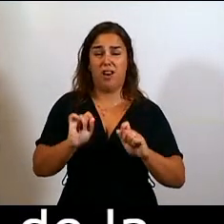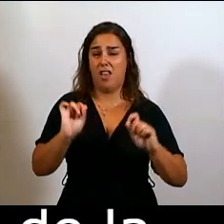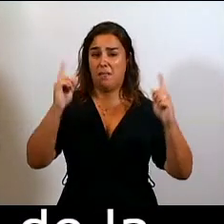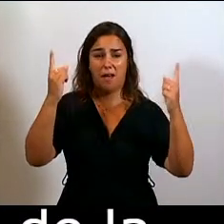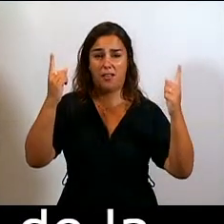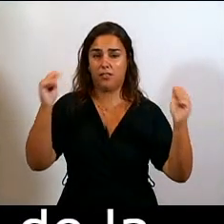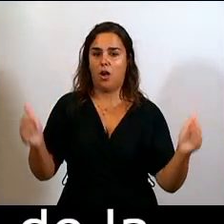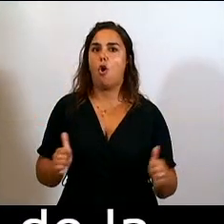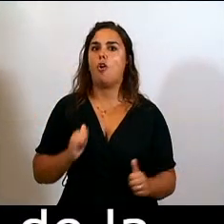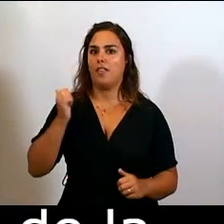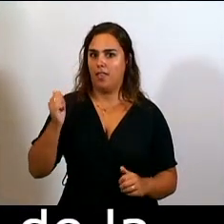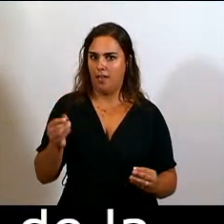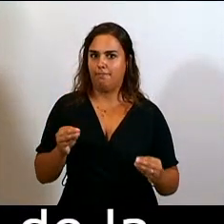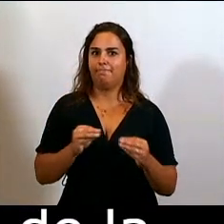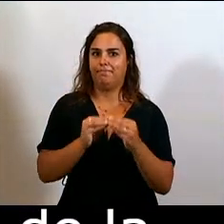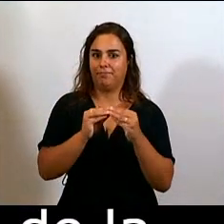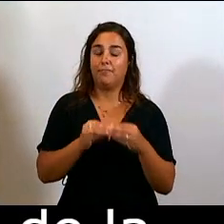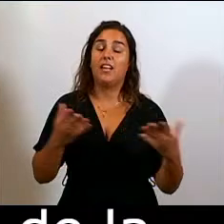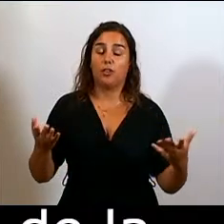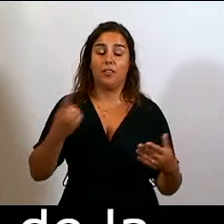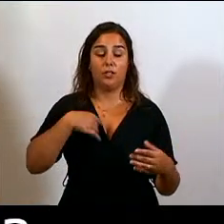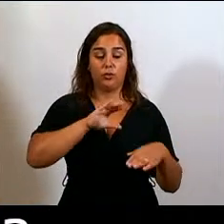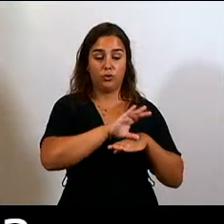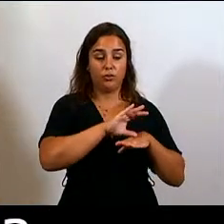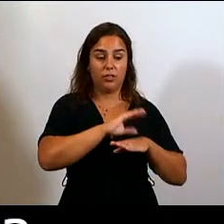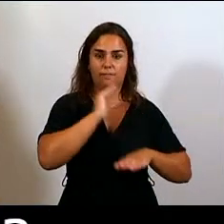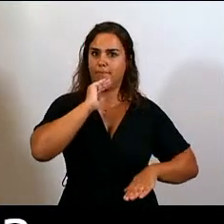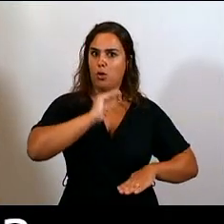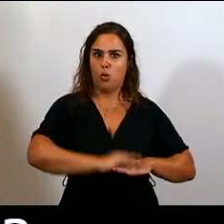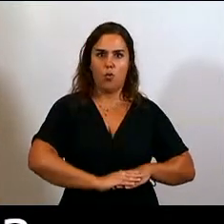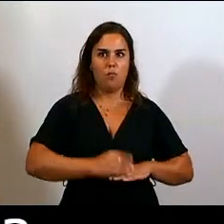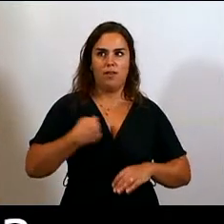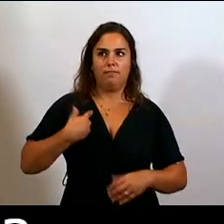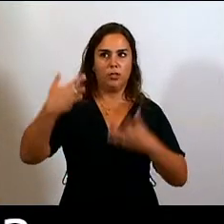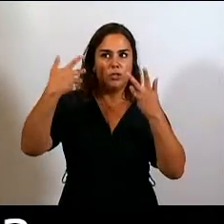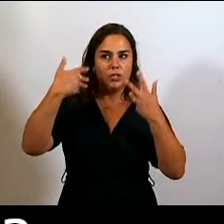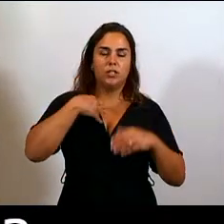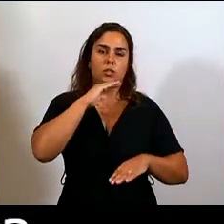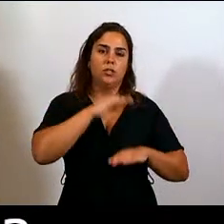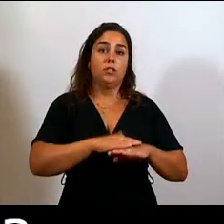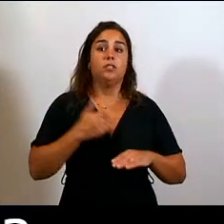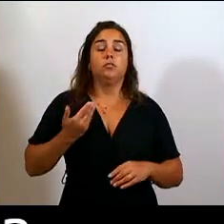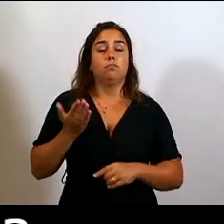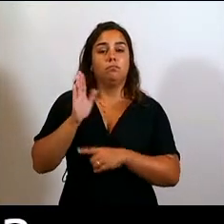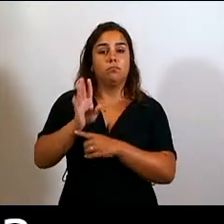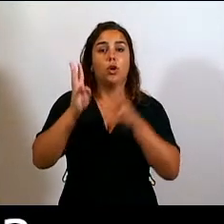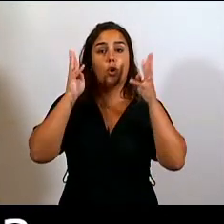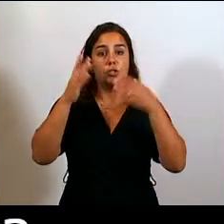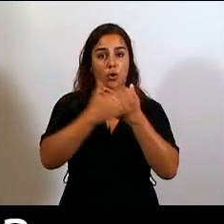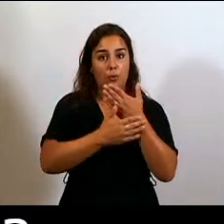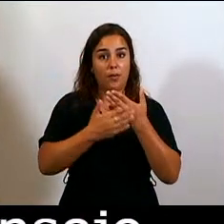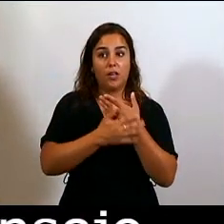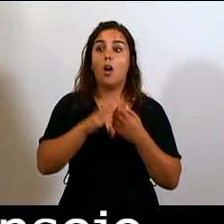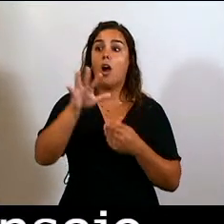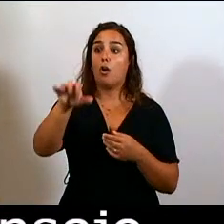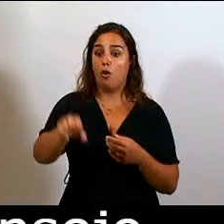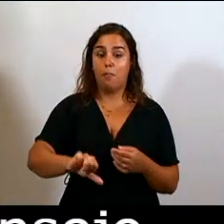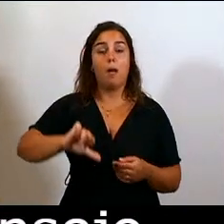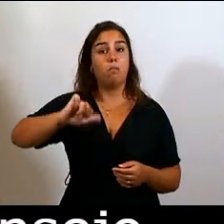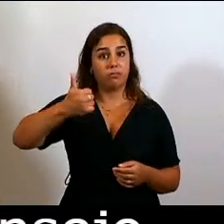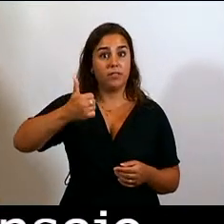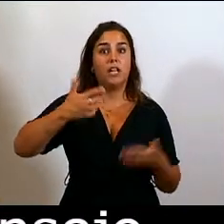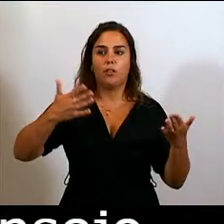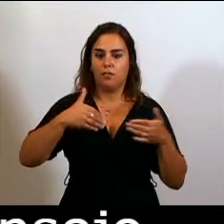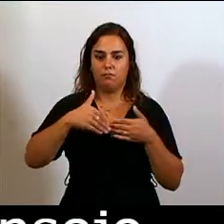Siguiendo esta recomendación, la Consejería de Salud lo ha traído a Consejo de Gobierno, aprobamos su compra